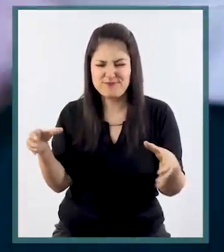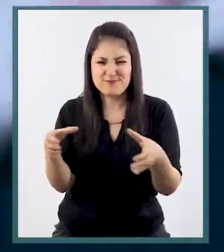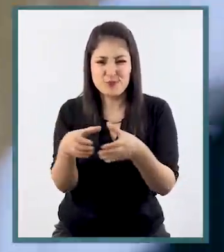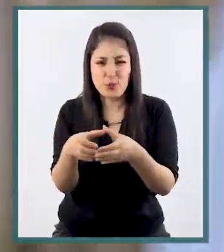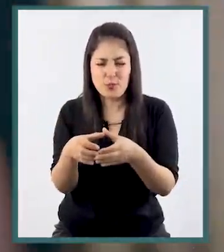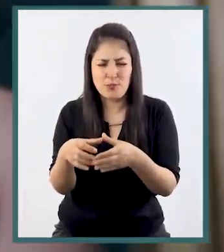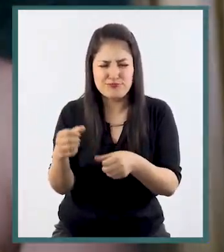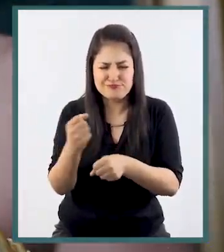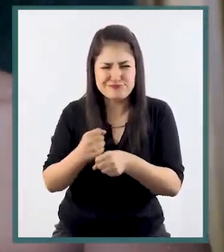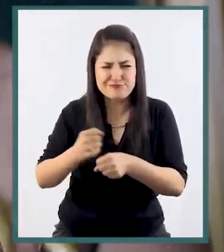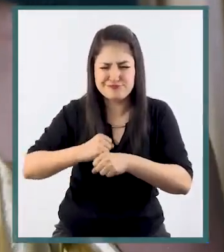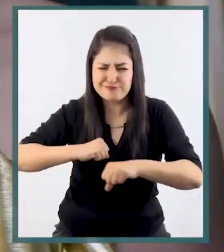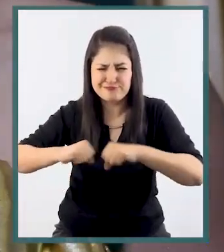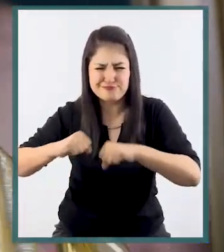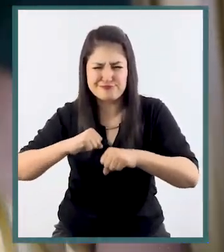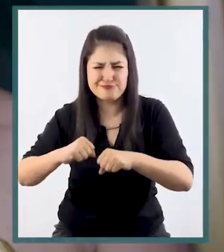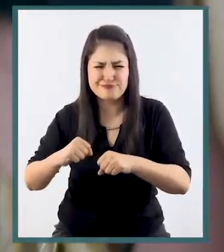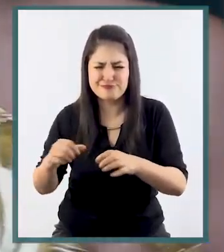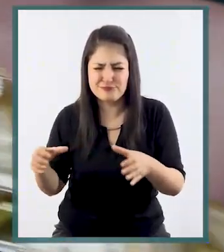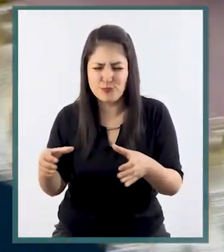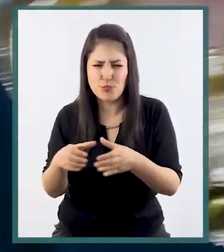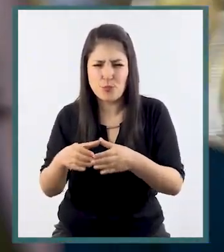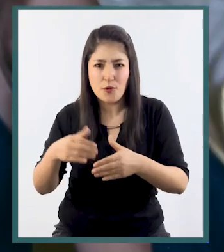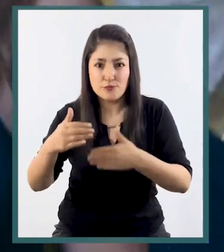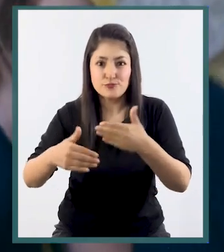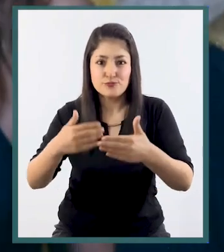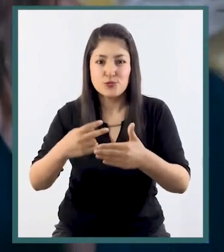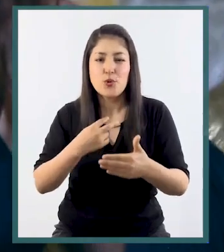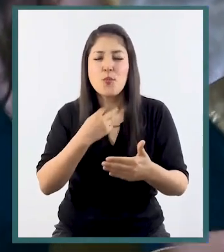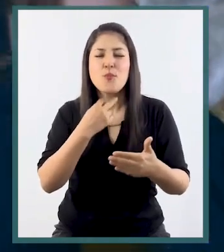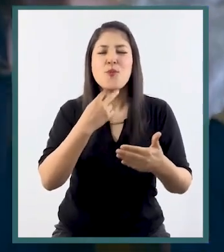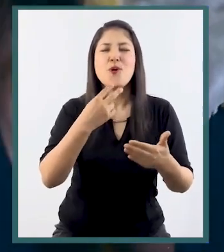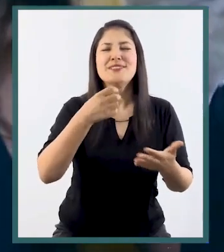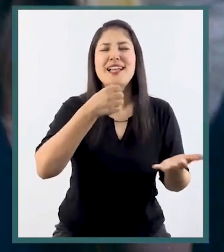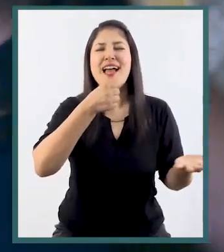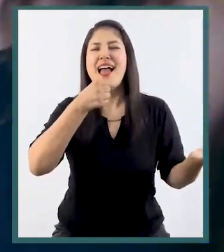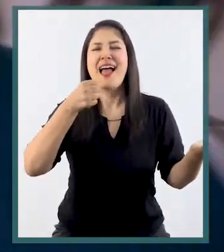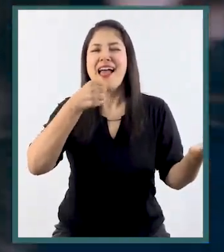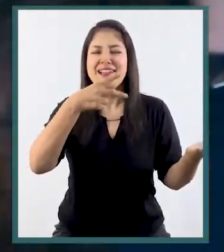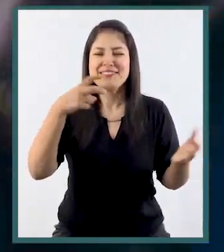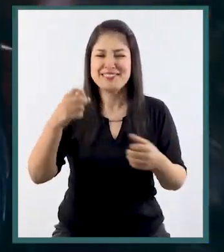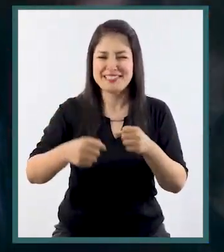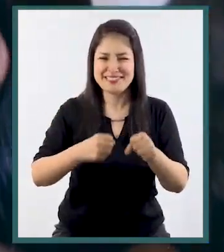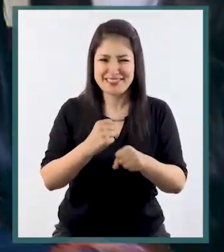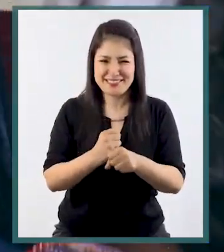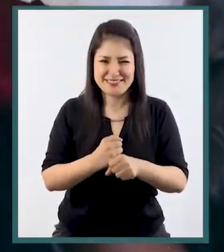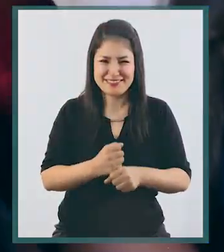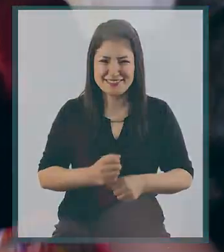unieron, trabajaron en conjunto y crearon las voces del Bicentenario.